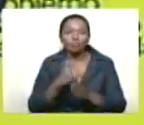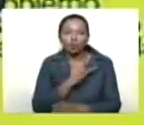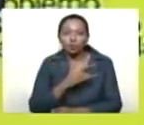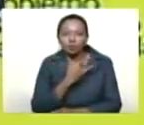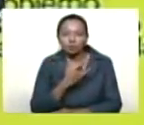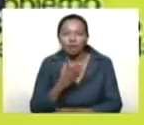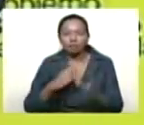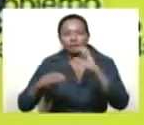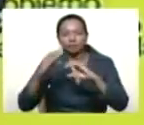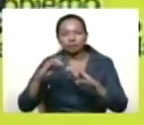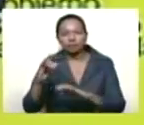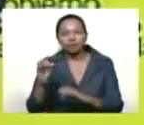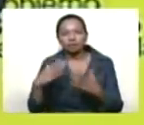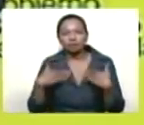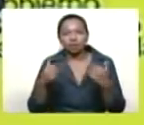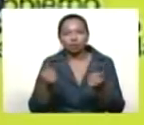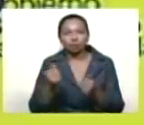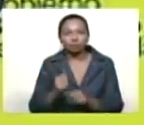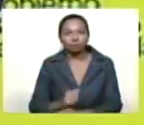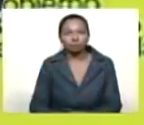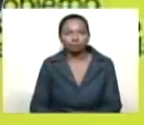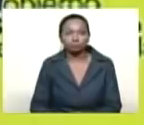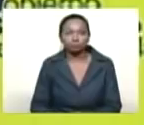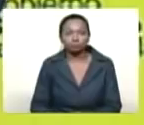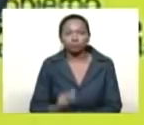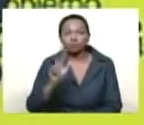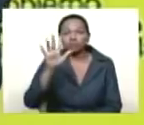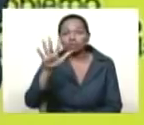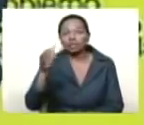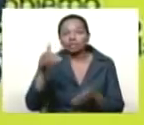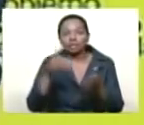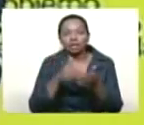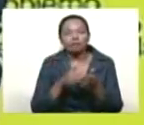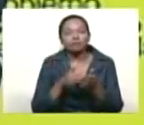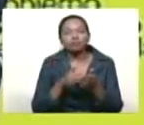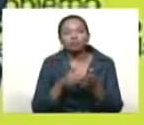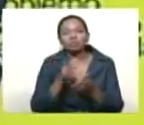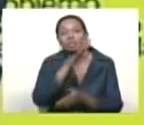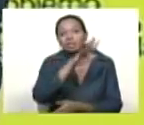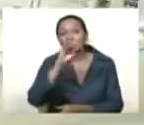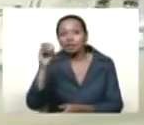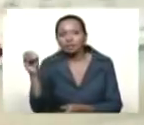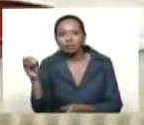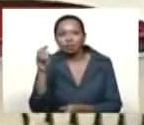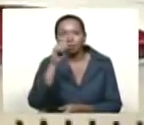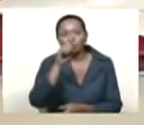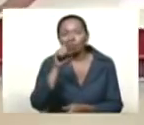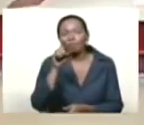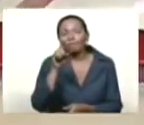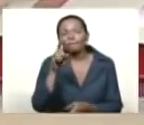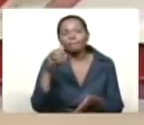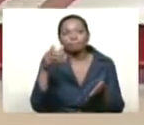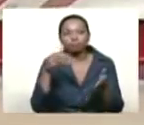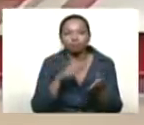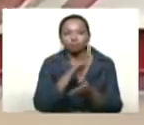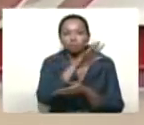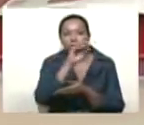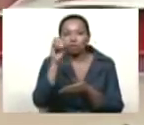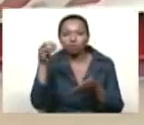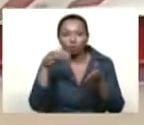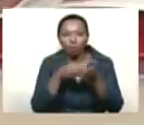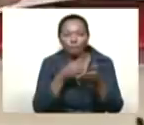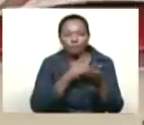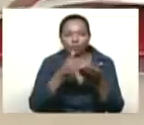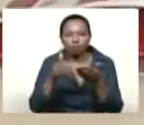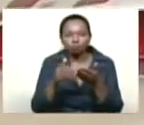Universidad de las Ciencias de la Salud. 501 millones de bolívares aprobado. Ejecútese, apoyo